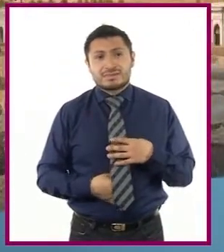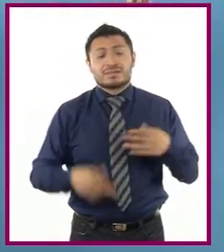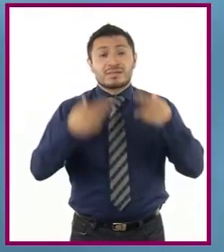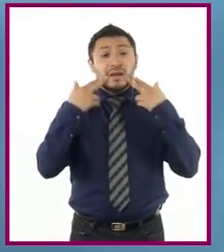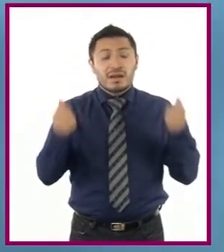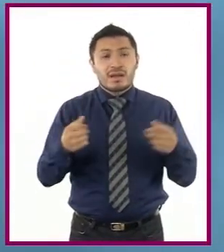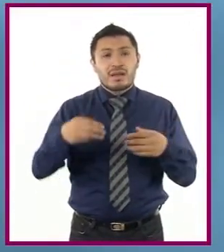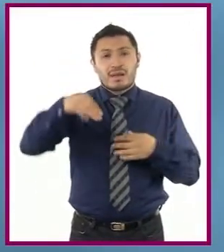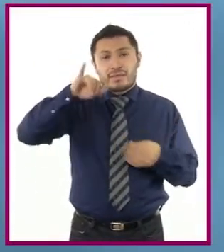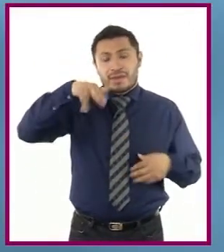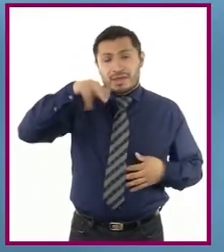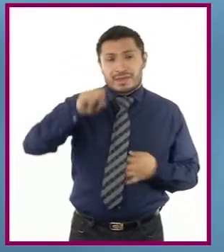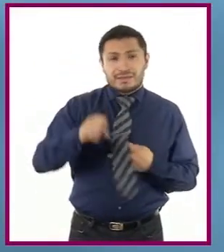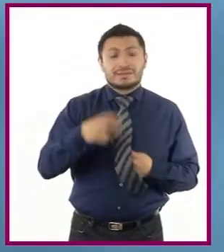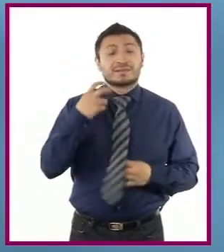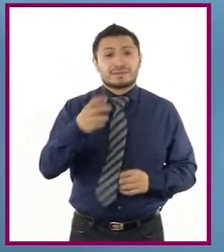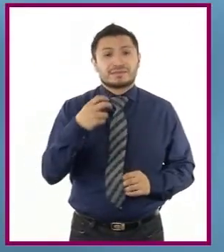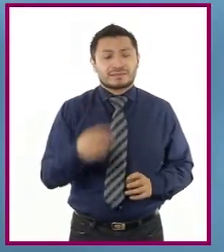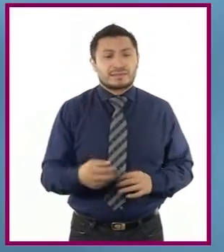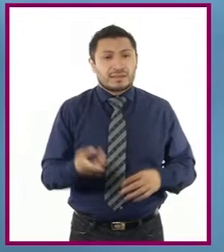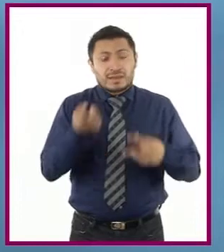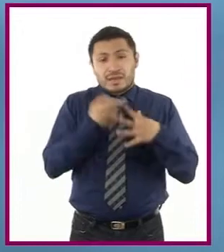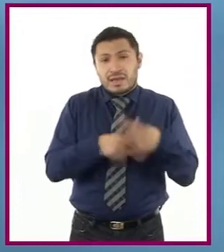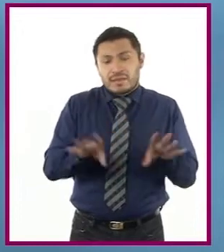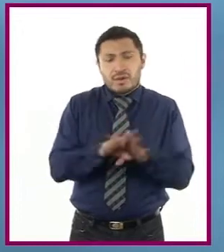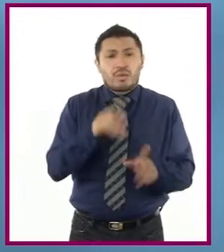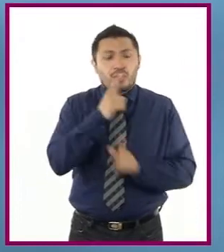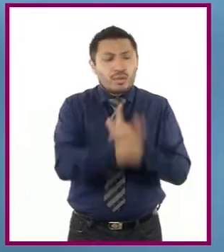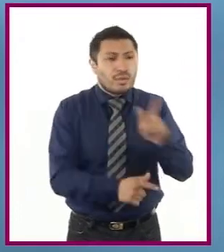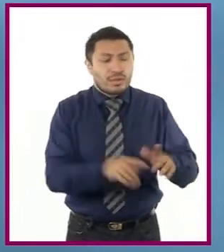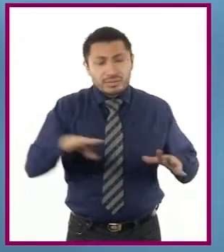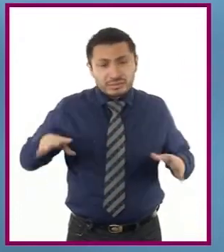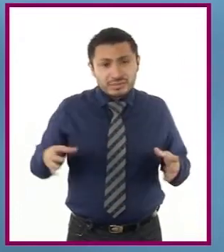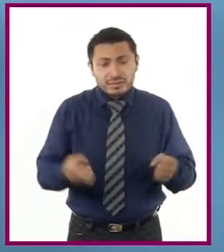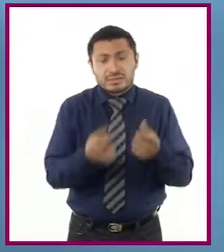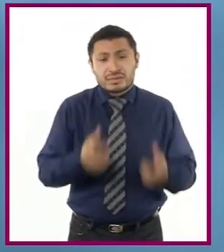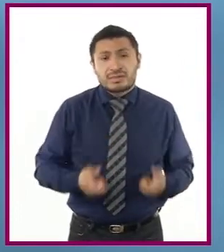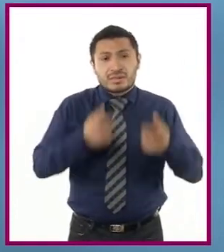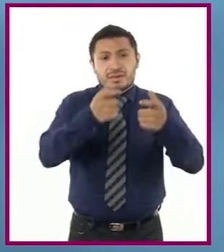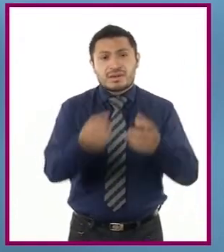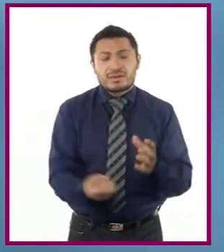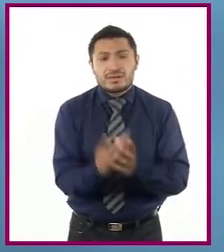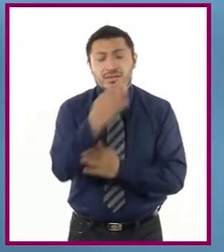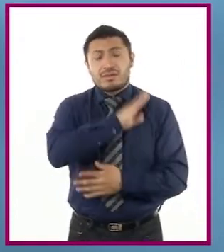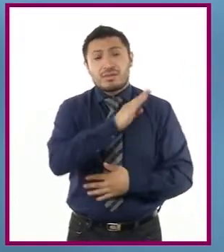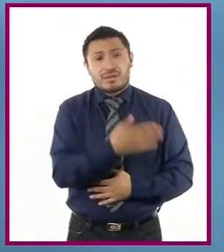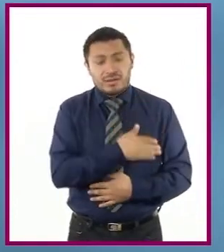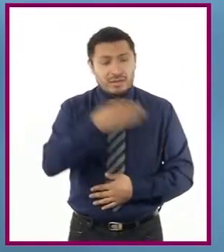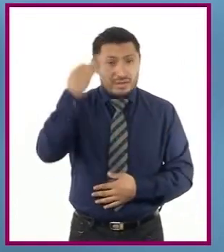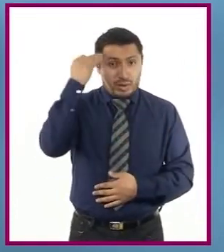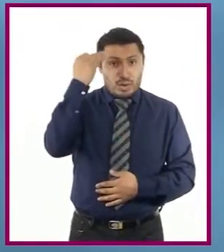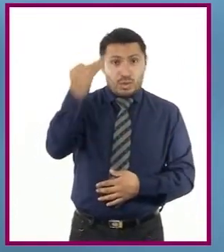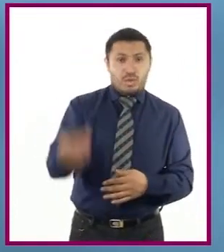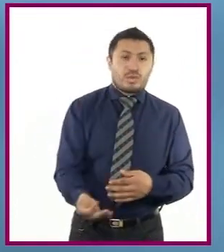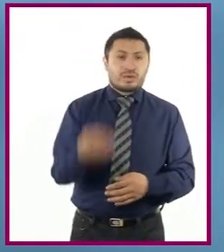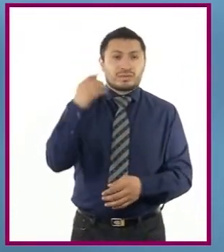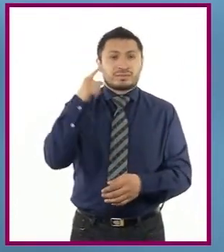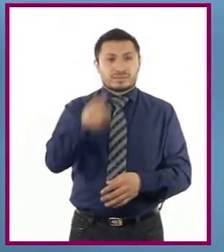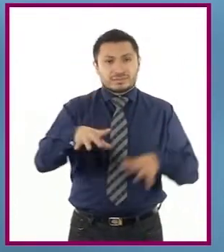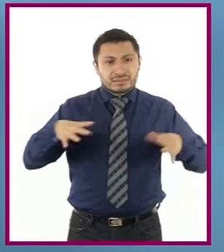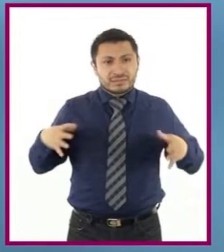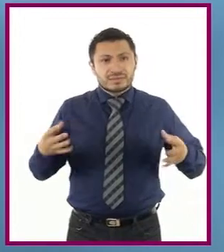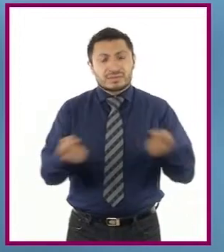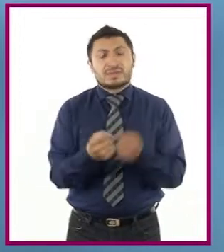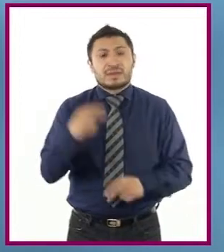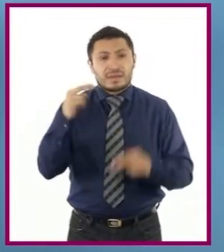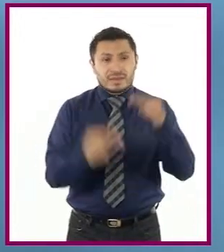las minas. A partir de entonces inició una lenta recuperación de la economía novohispana que tardó décadas en recuperar los